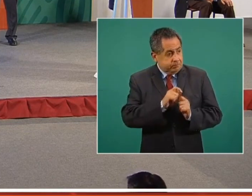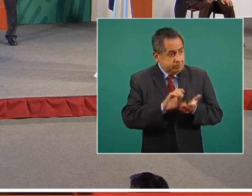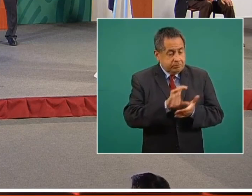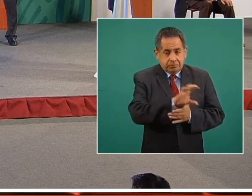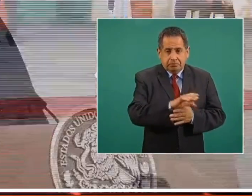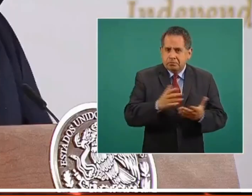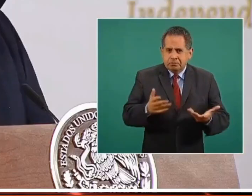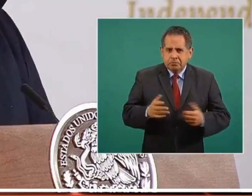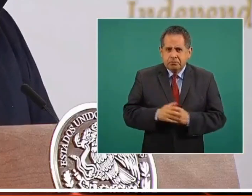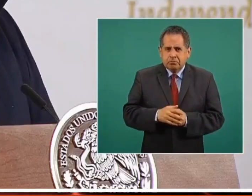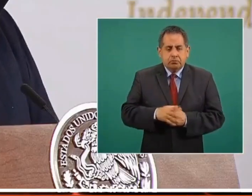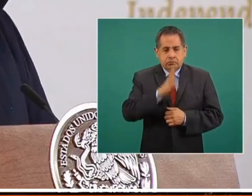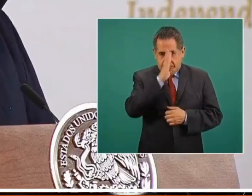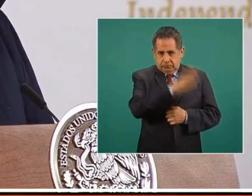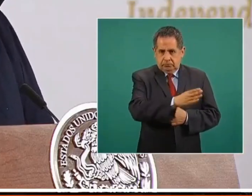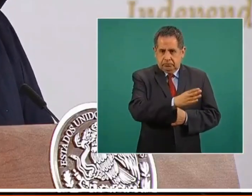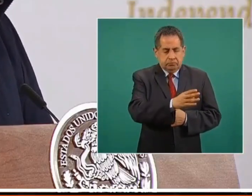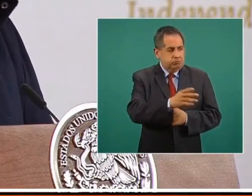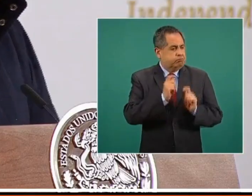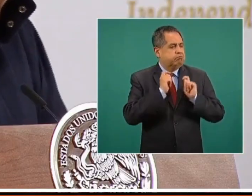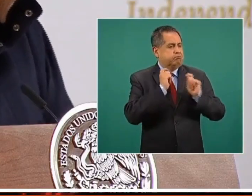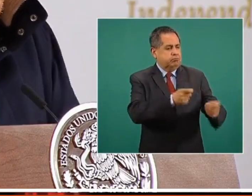fue por adjudicación directa.